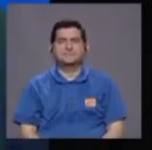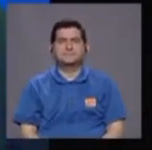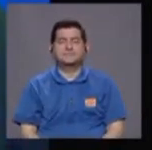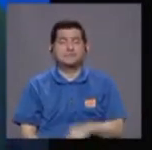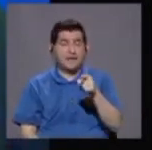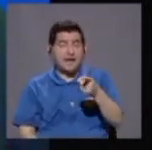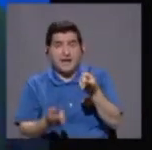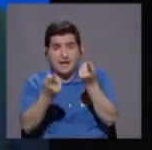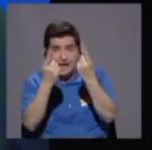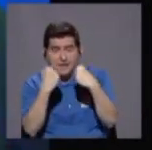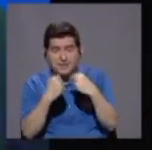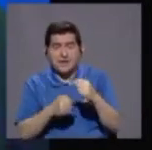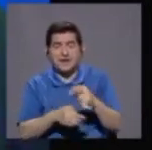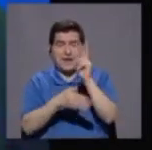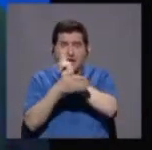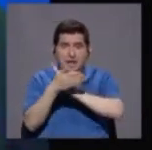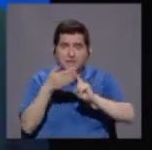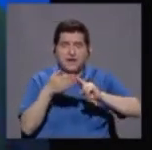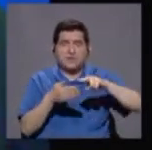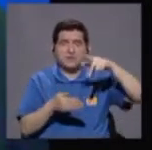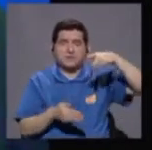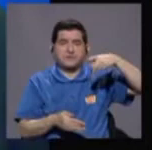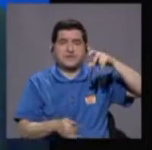venía él de la Universidad de Pittsburgh,